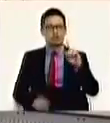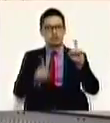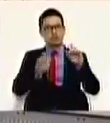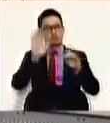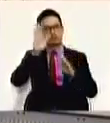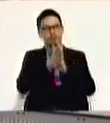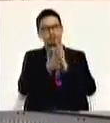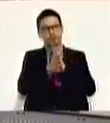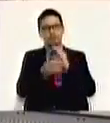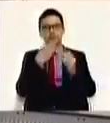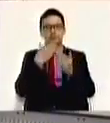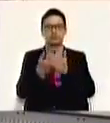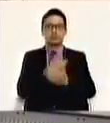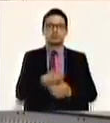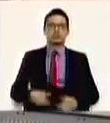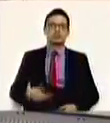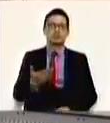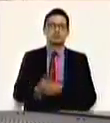gracias, presidente.